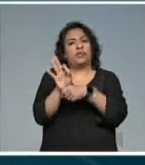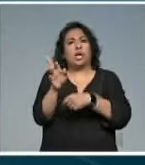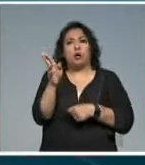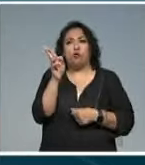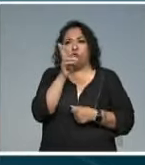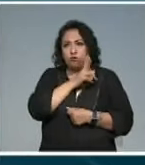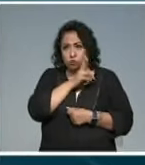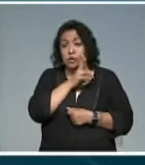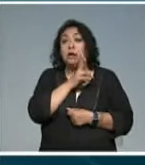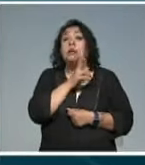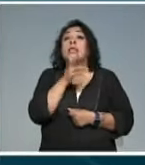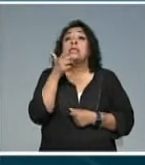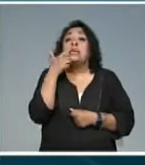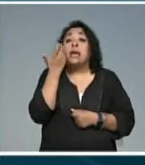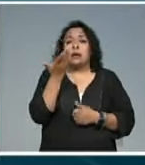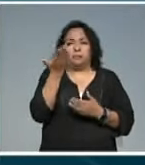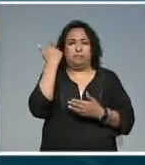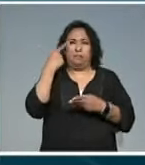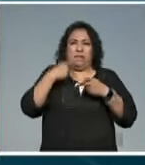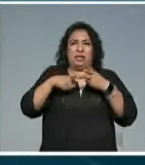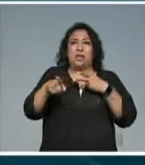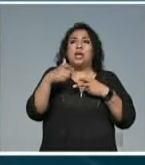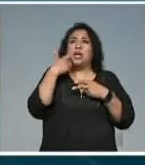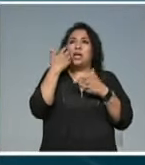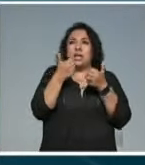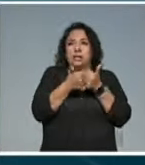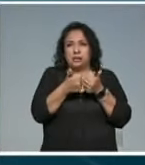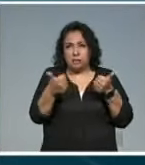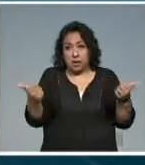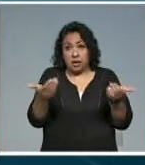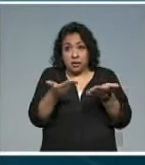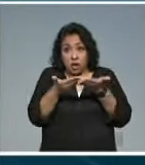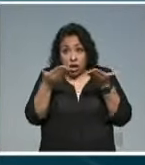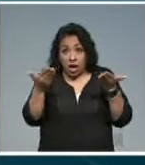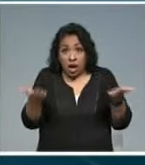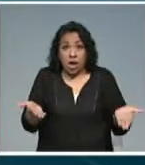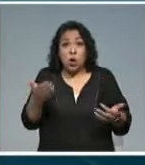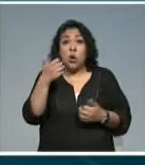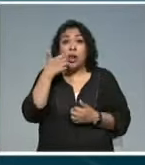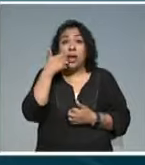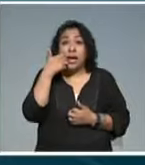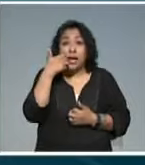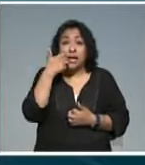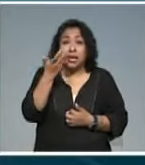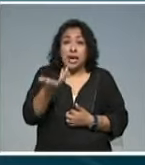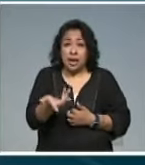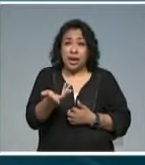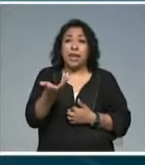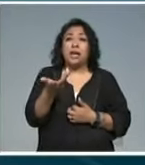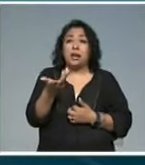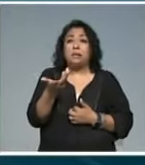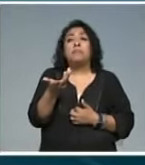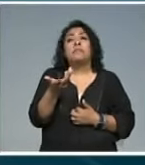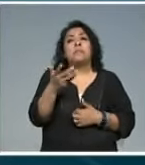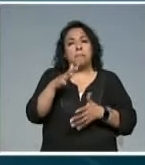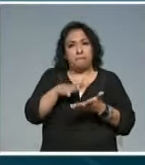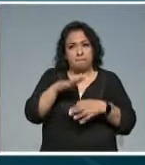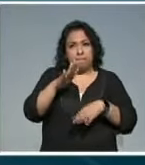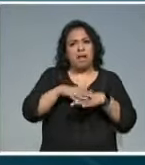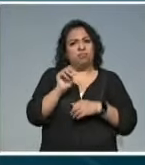lo que buscarían era en un principio la separación. Ahora lo que están buscando es que se les dé prácticamente mucha